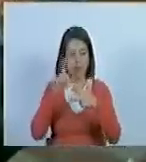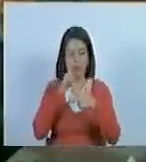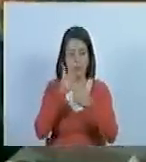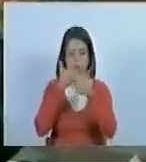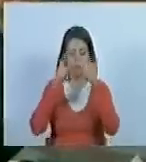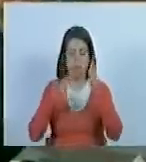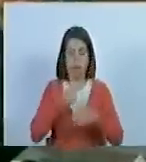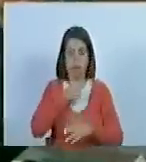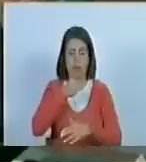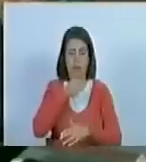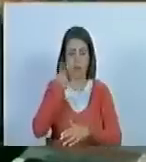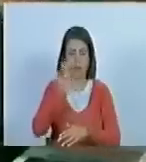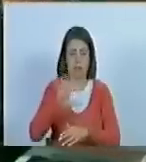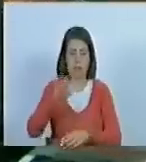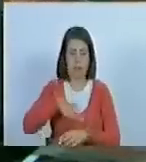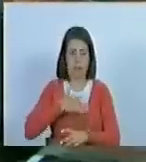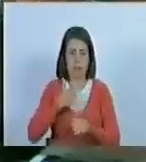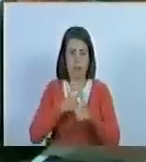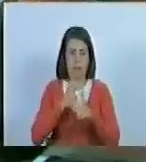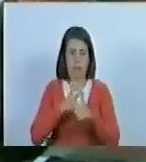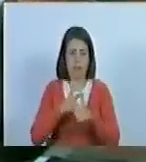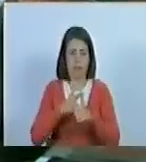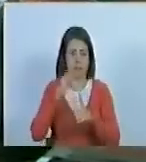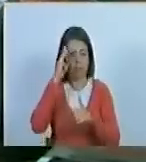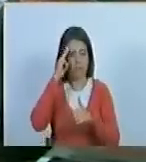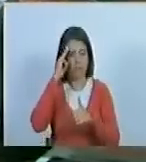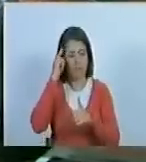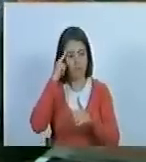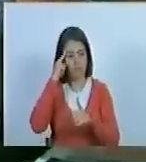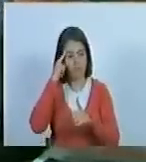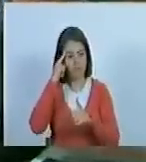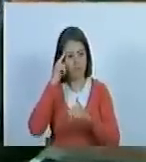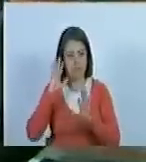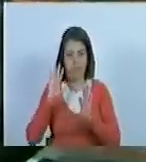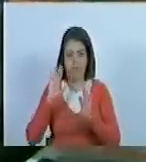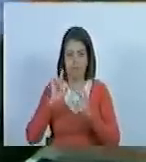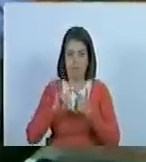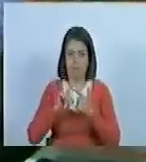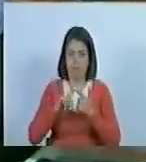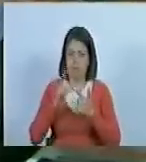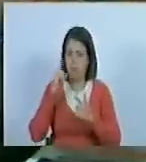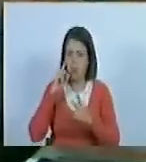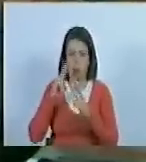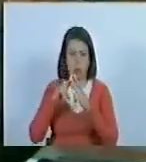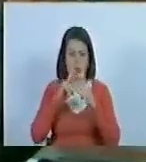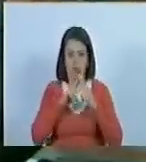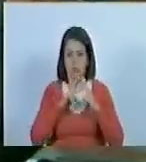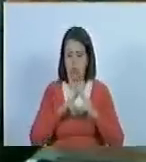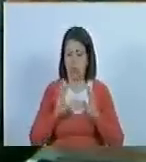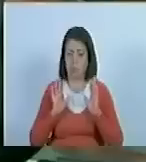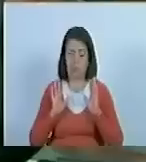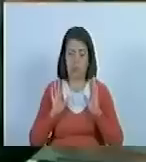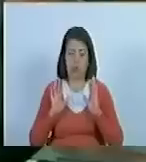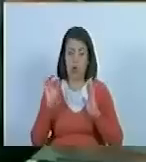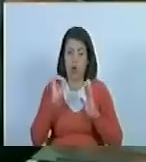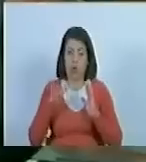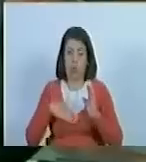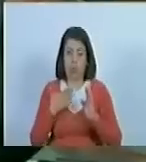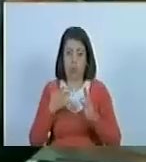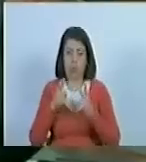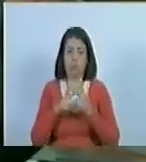Venezuela. Puede ser desmemoria, puede ser desconocimiento, o puede